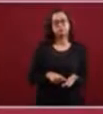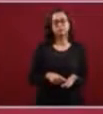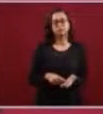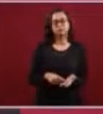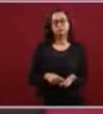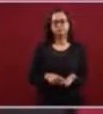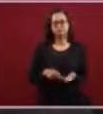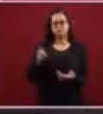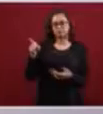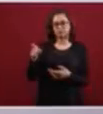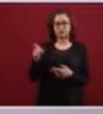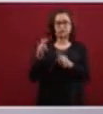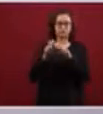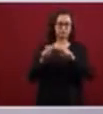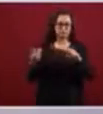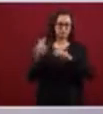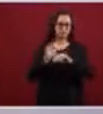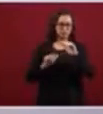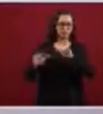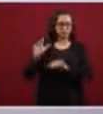del ministro Saldívar,